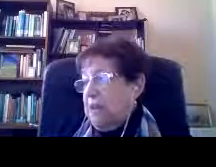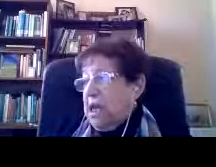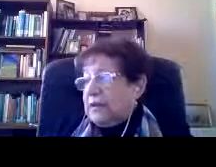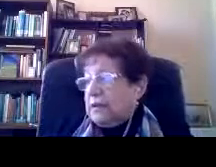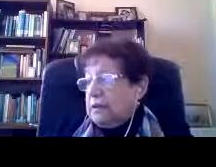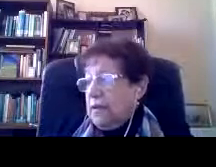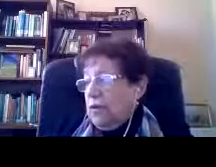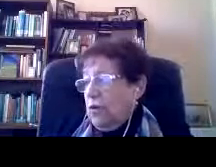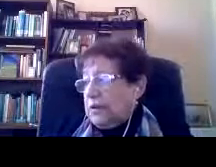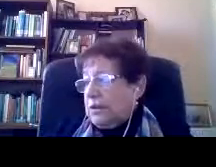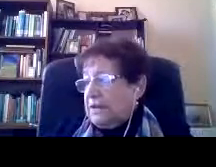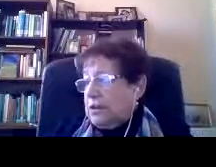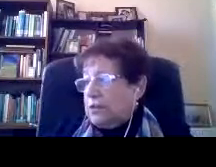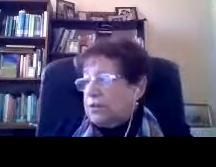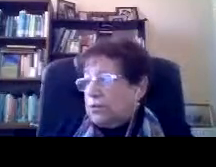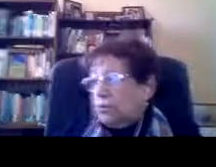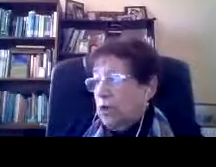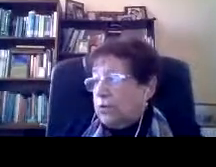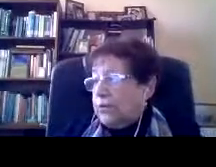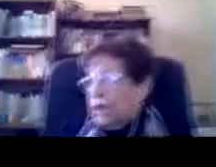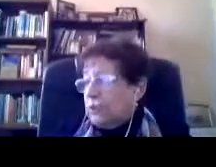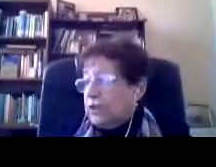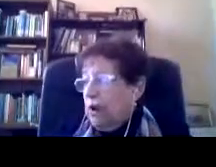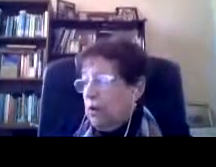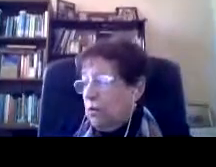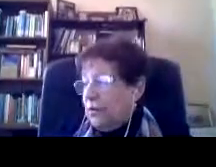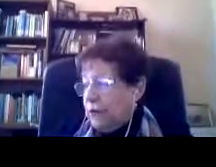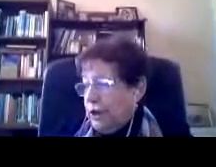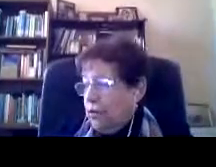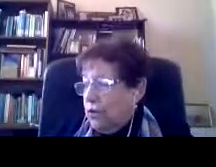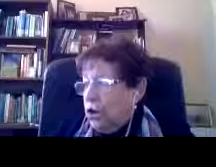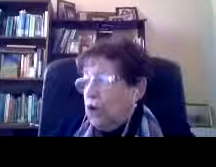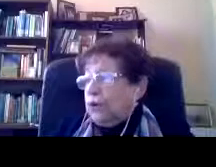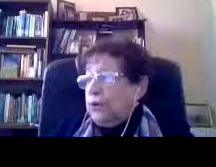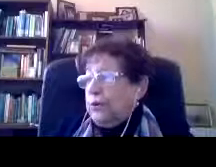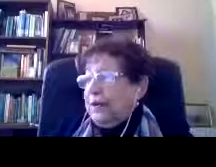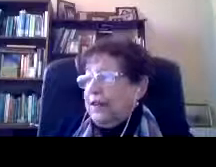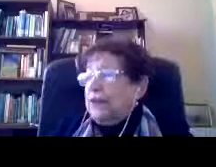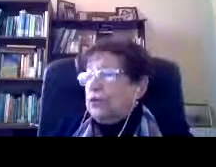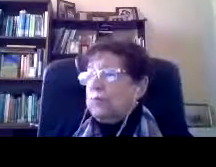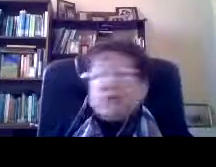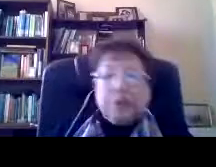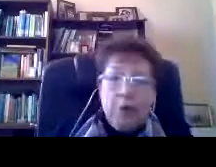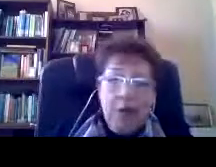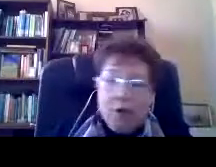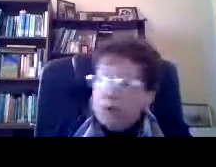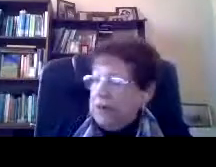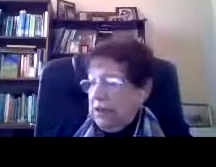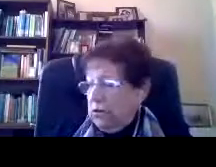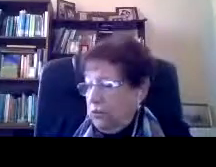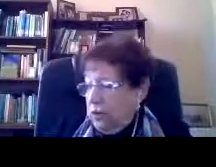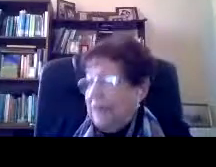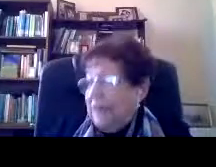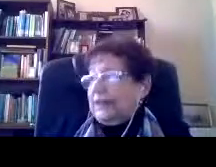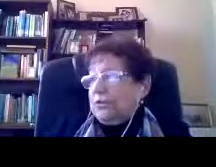estima que 32 a 45% de estos adultos diagnosticados cuando niños continuarían dando positivo a los